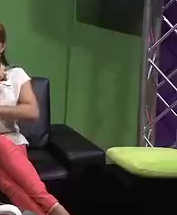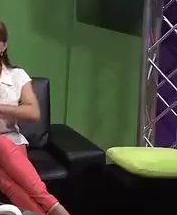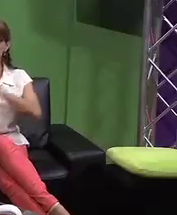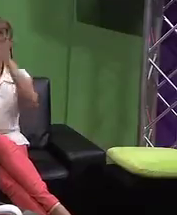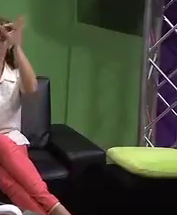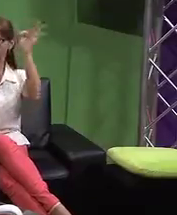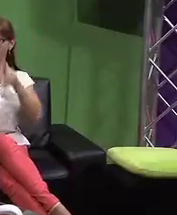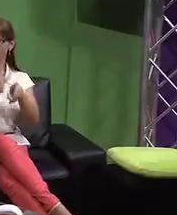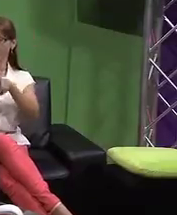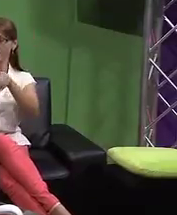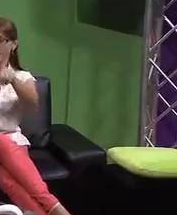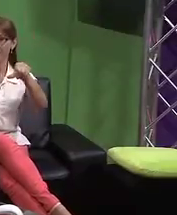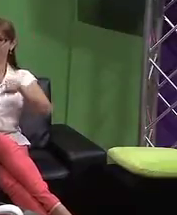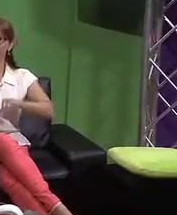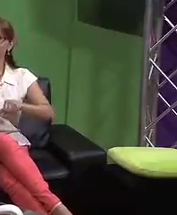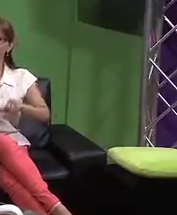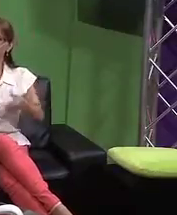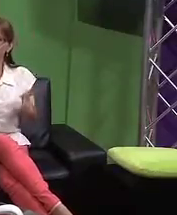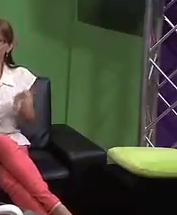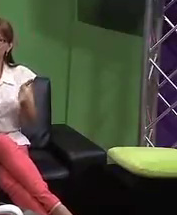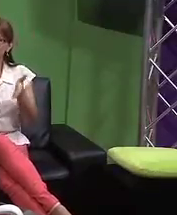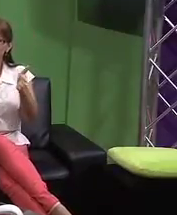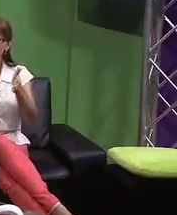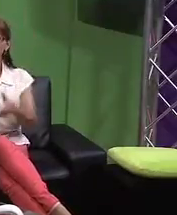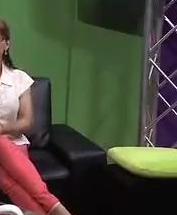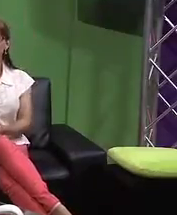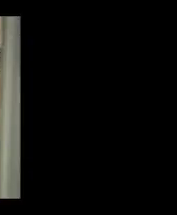destacan en distintos ámbitos y nos inspiran.